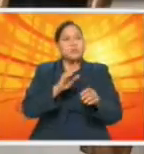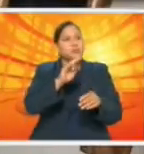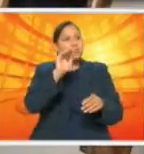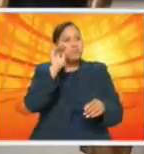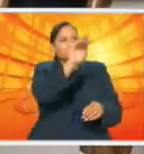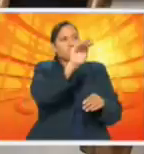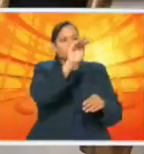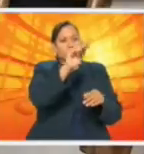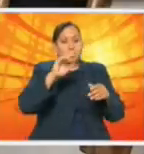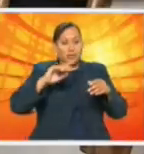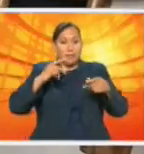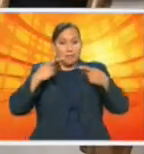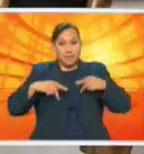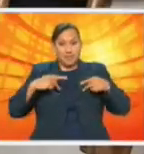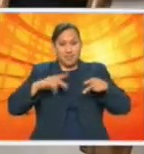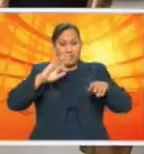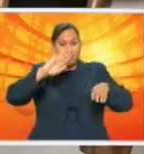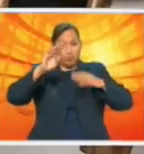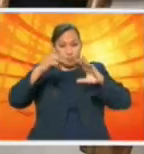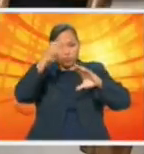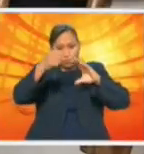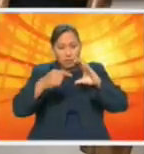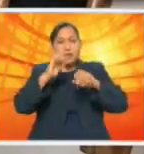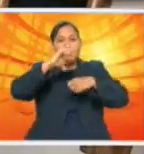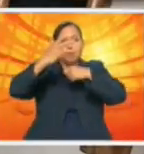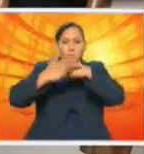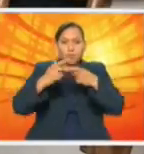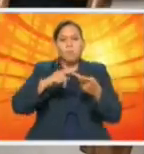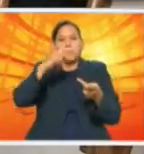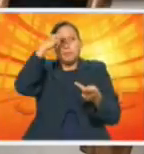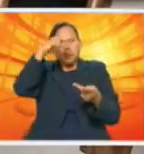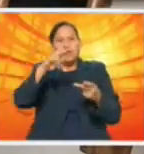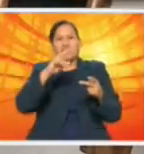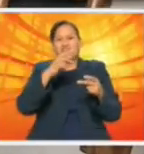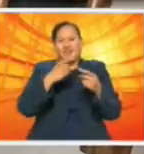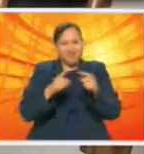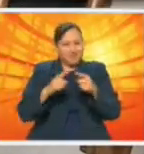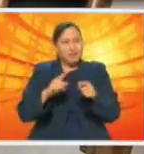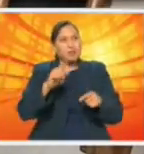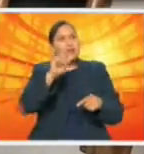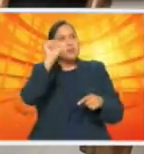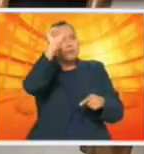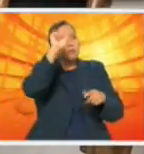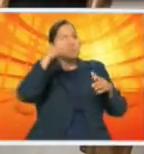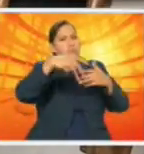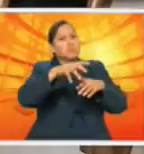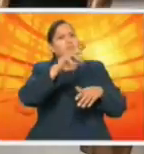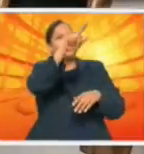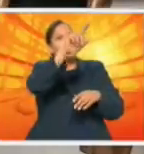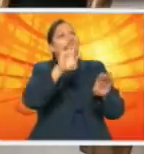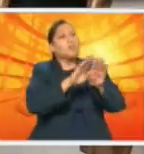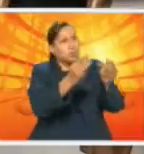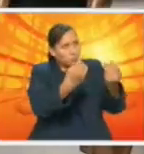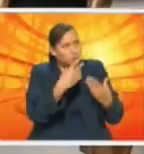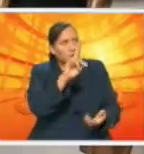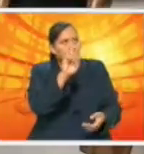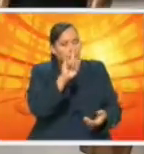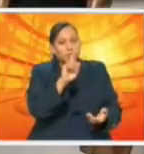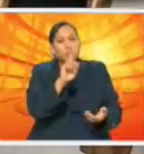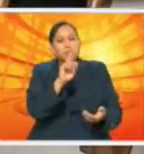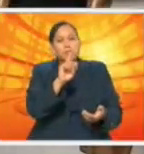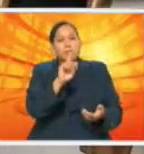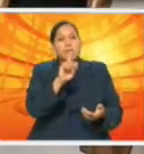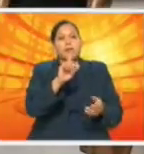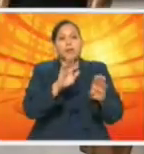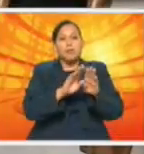de redes de sociedad civil, europeas y mexicanas, se pueda fomentar ese mayor acceso al agua, para que no tengan que andar